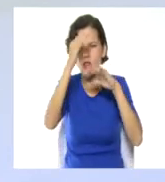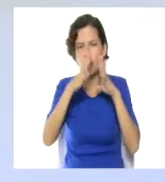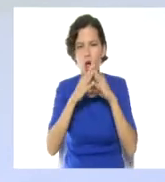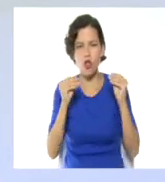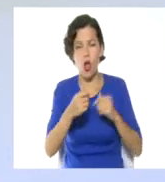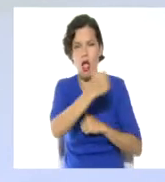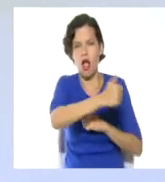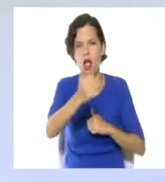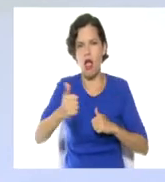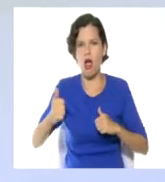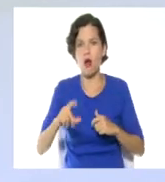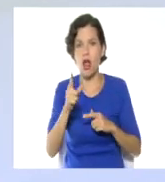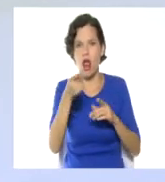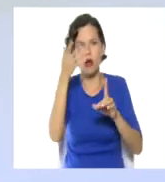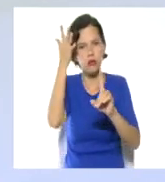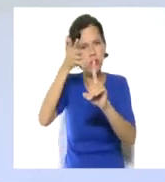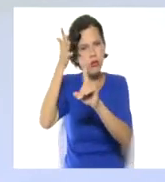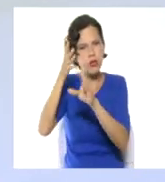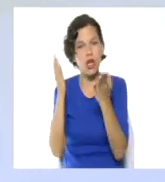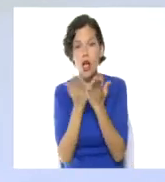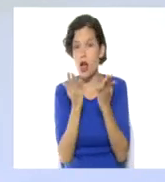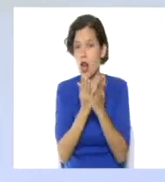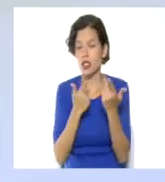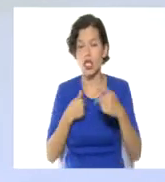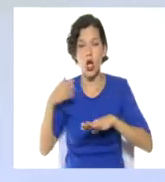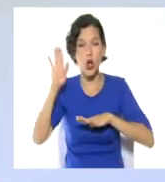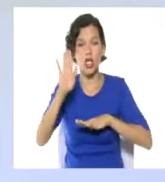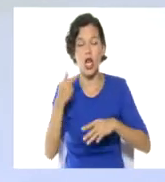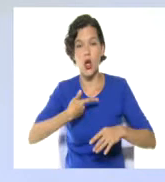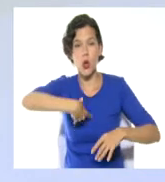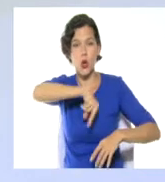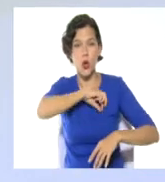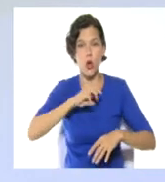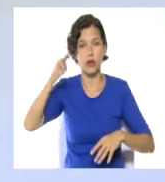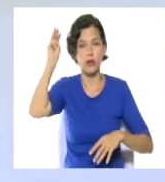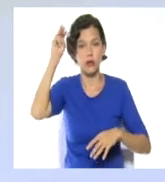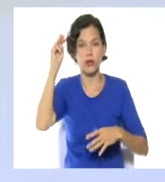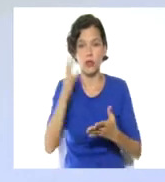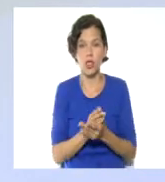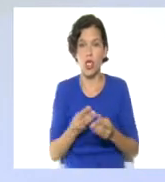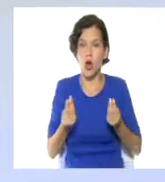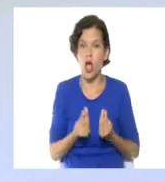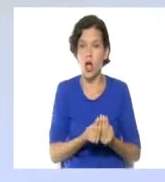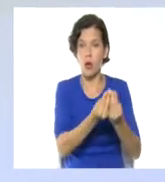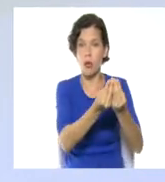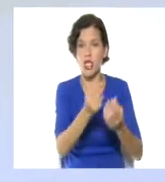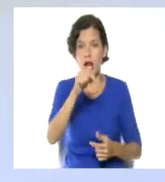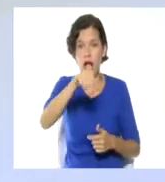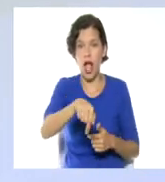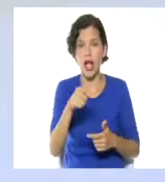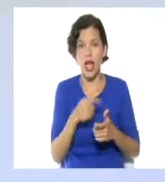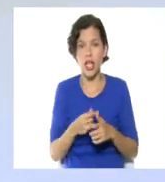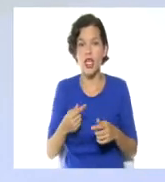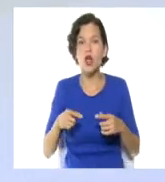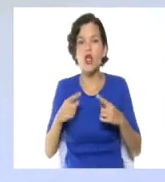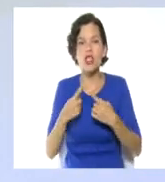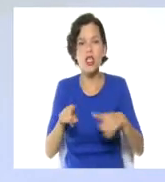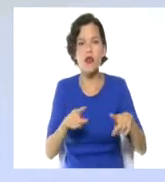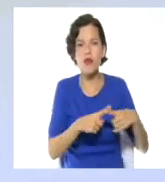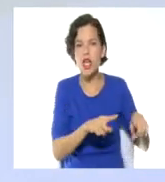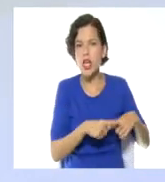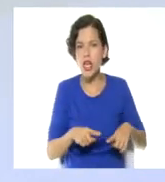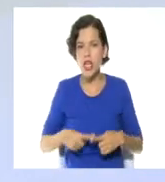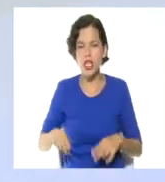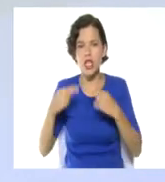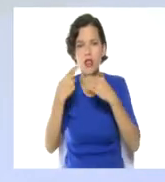todas y cada una de las orientaciones y clases que nos traen nuestros profesores que nos acompañarán acá de los distintos niveles